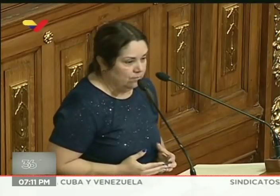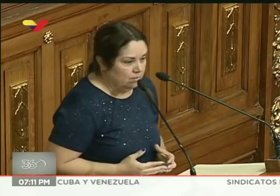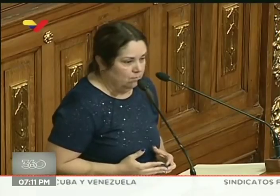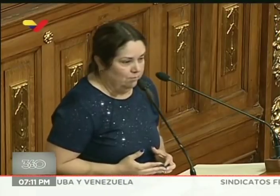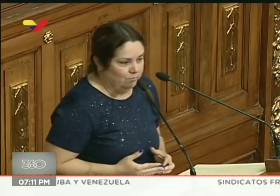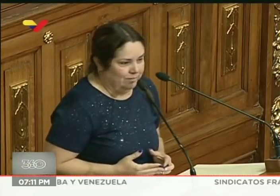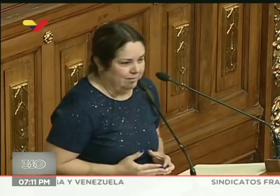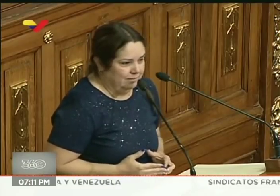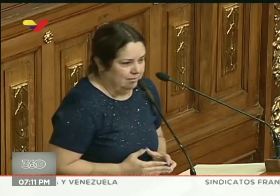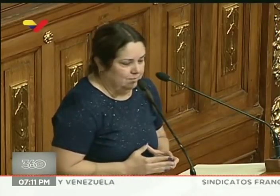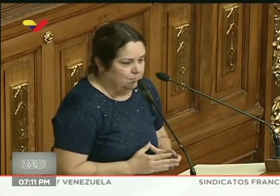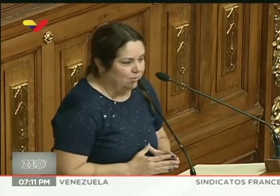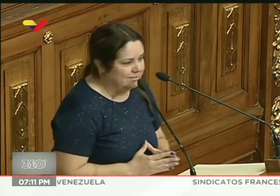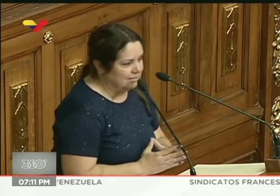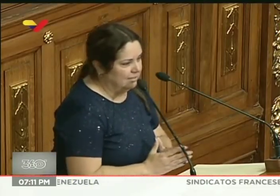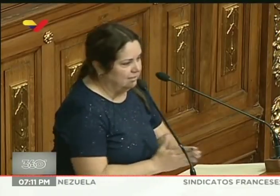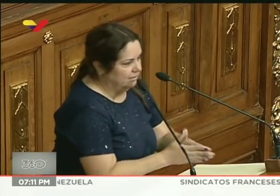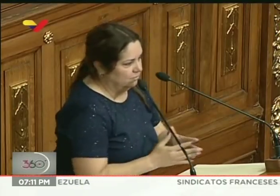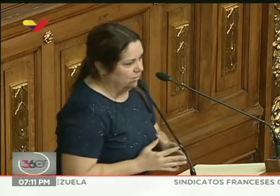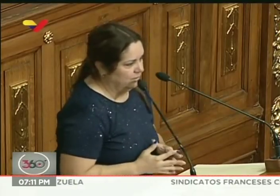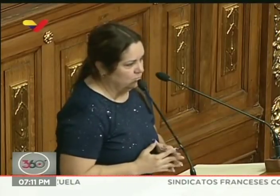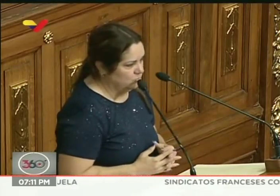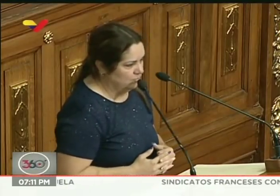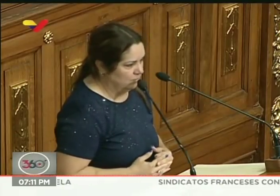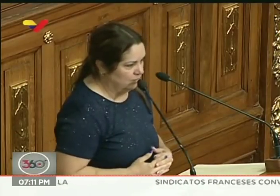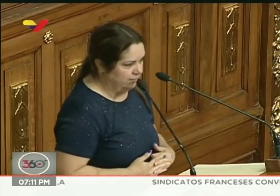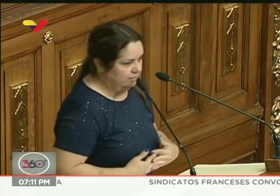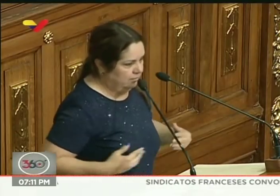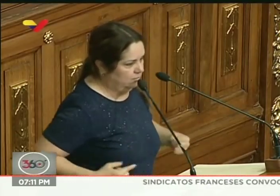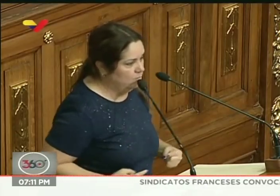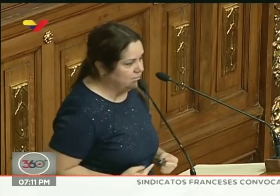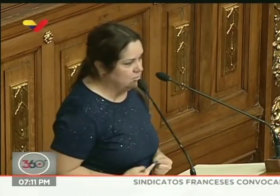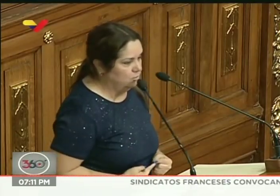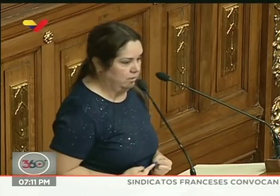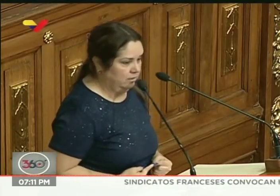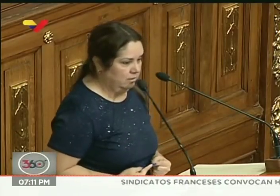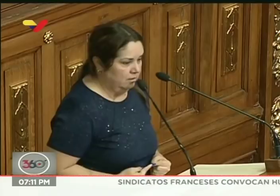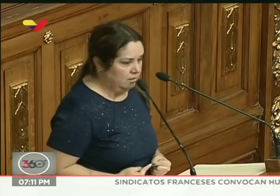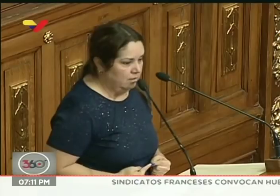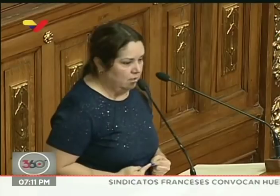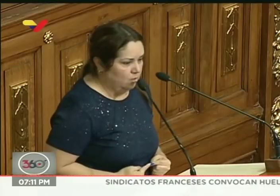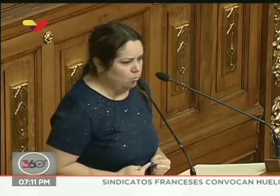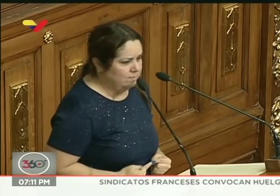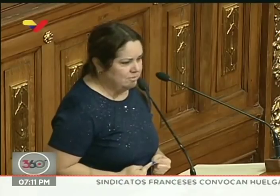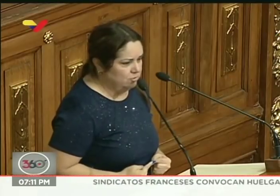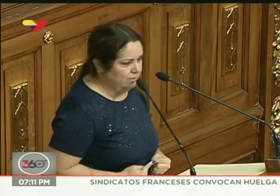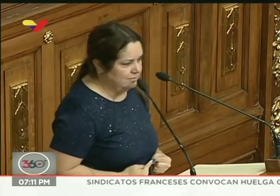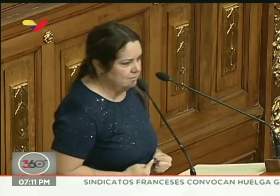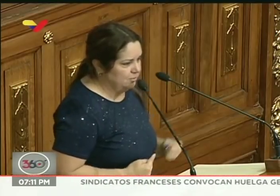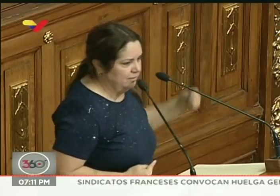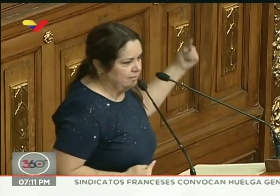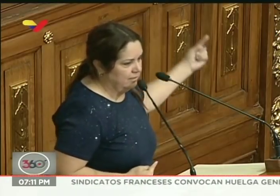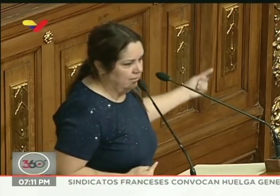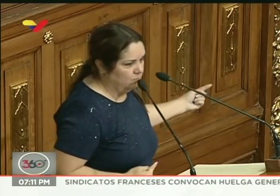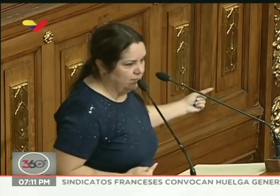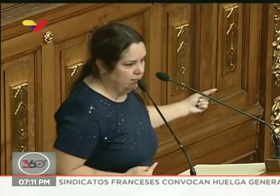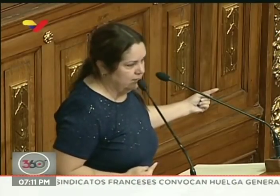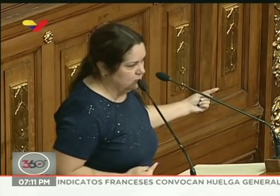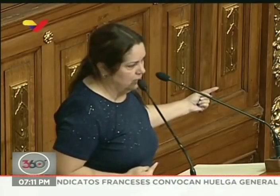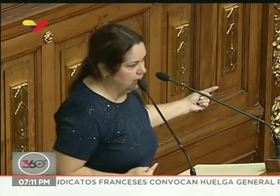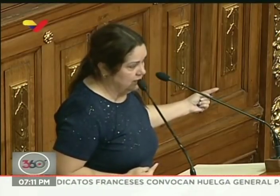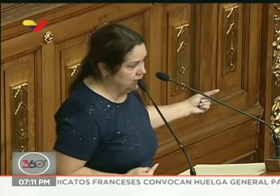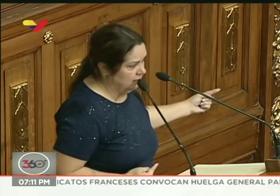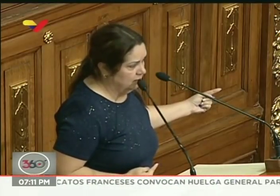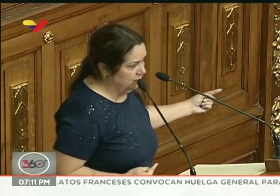momento. Bueno, pude sacar a la directora de Recursos Humanos. Le dije: tiene dos misiones. Una misión es si puedes llegar a la